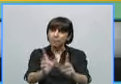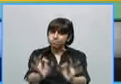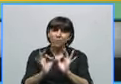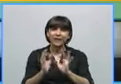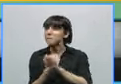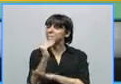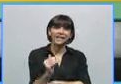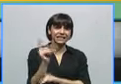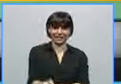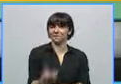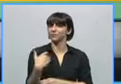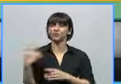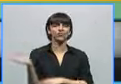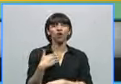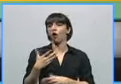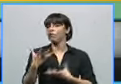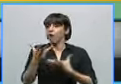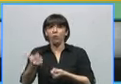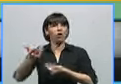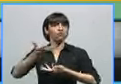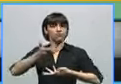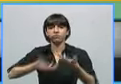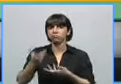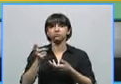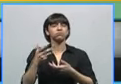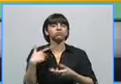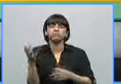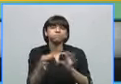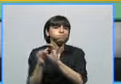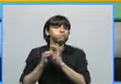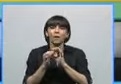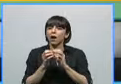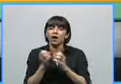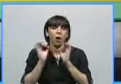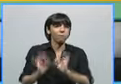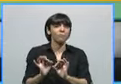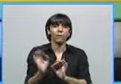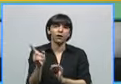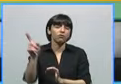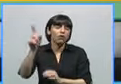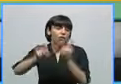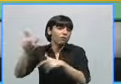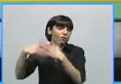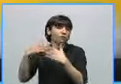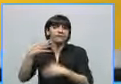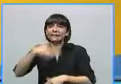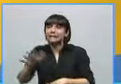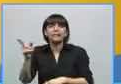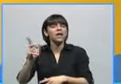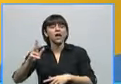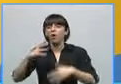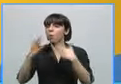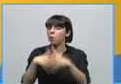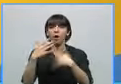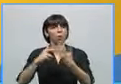más ser solidarios un poquito más entregarse y un poquito más eh y jugar el hockey eh soltarse jugar